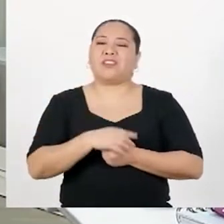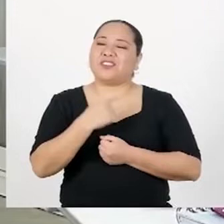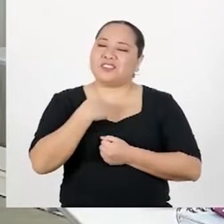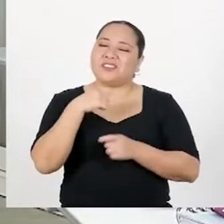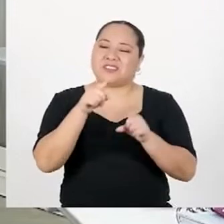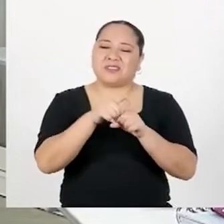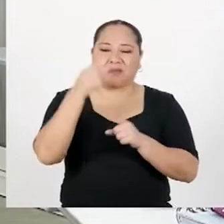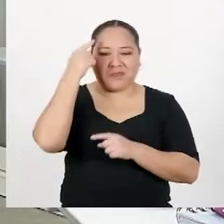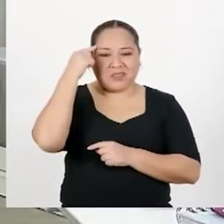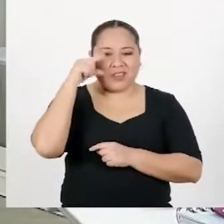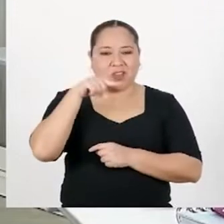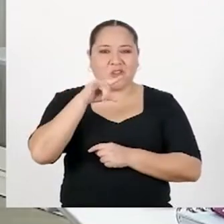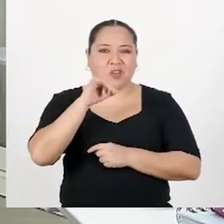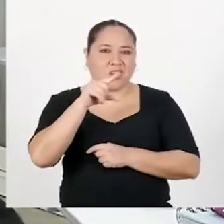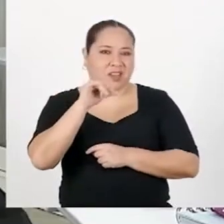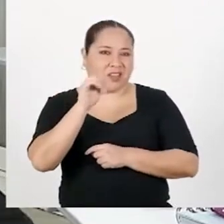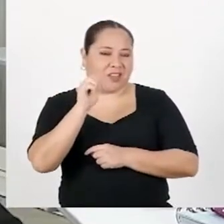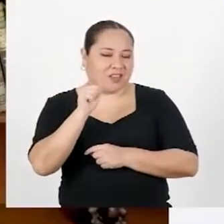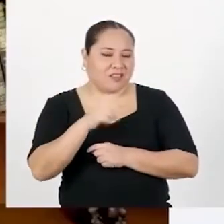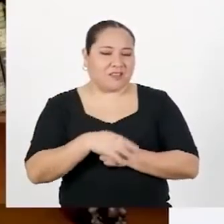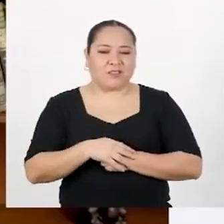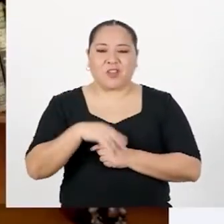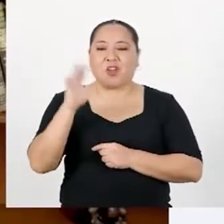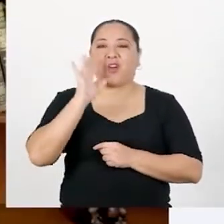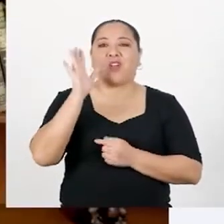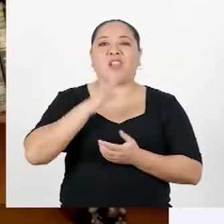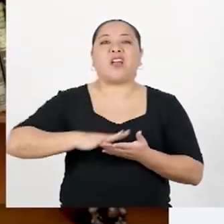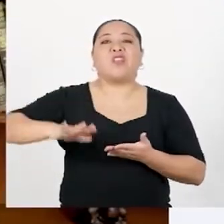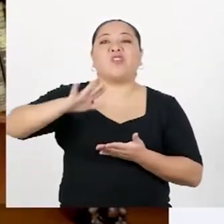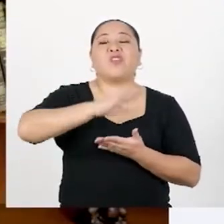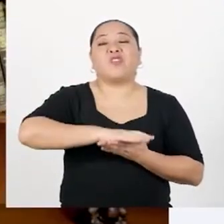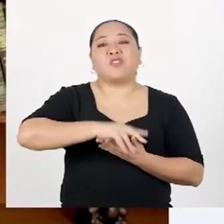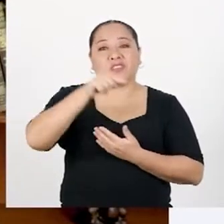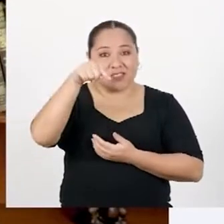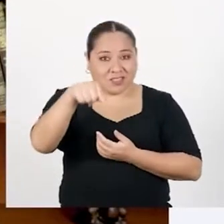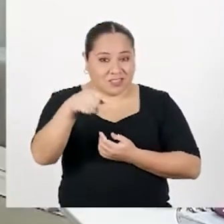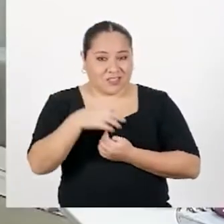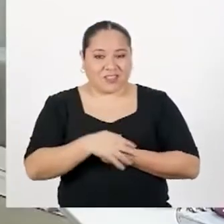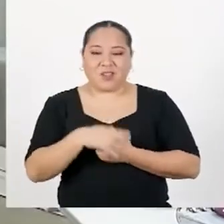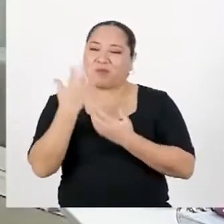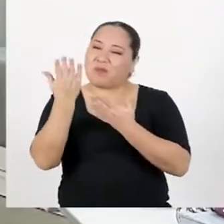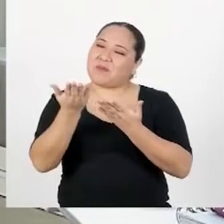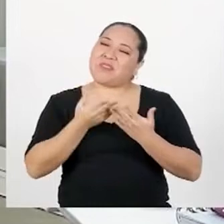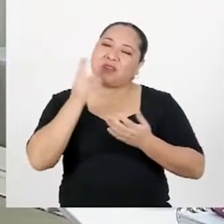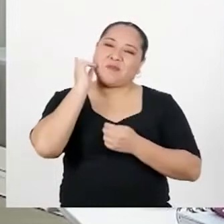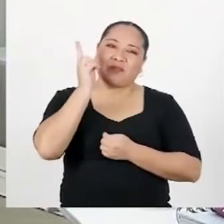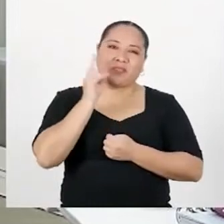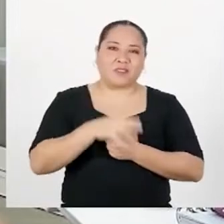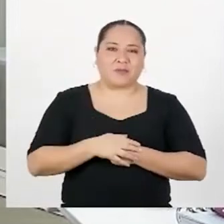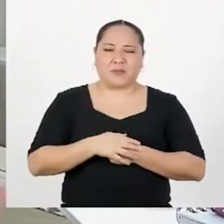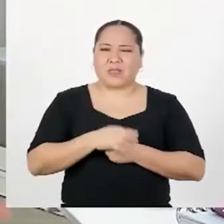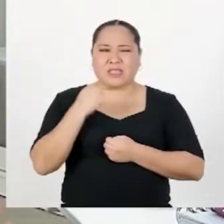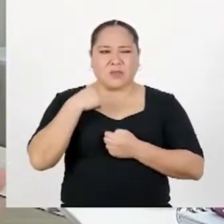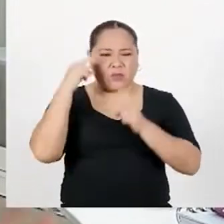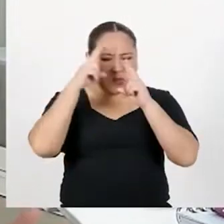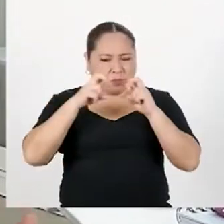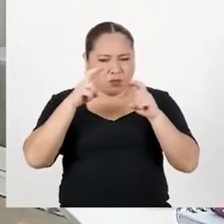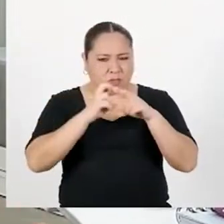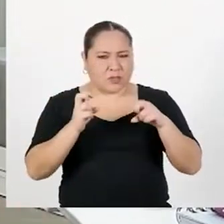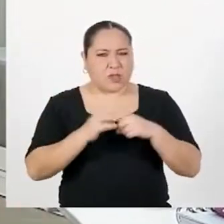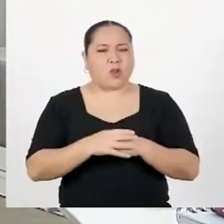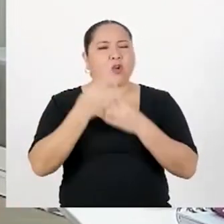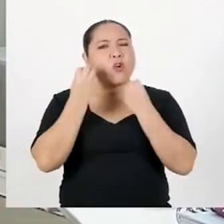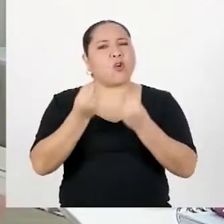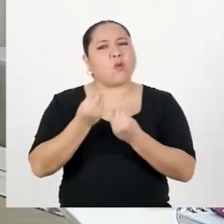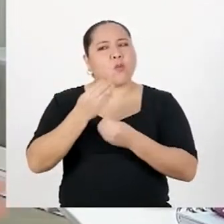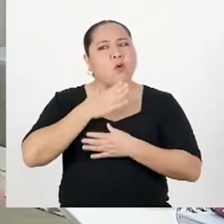Yo también lo creo, Juliana. Hola a todas y todos por aquí. Bienvenido, profesor. Estamos investigando